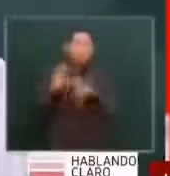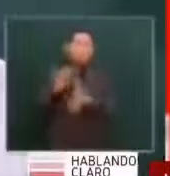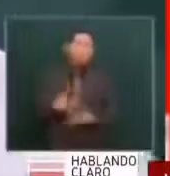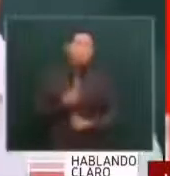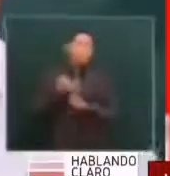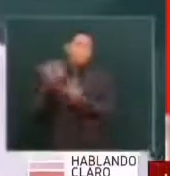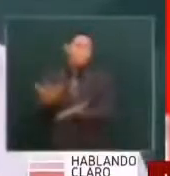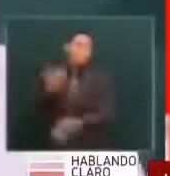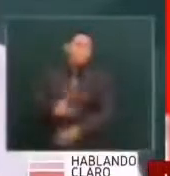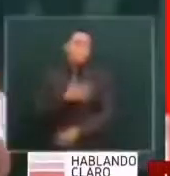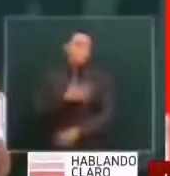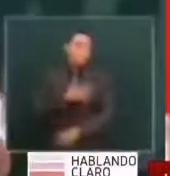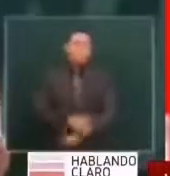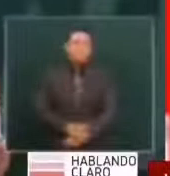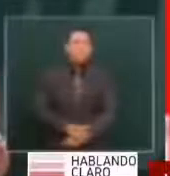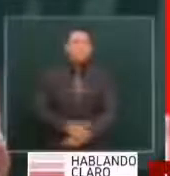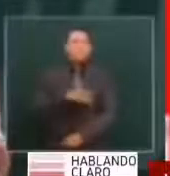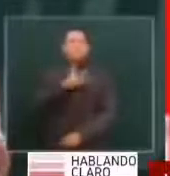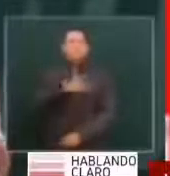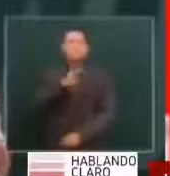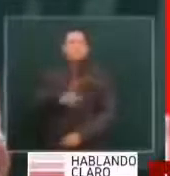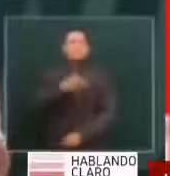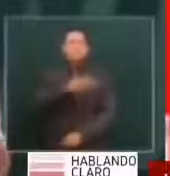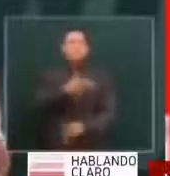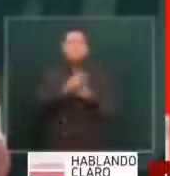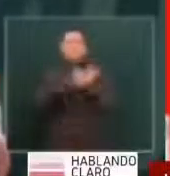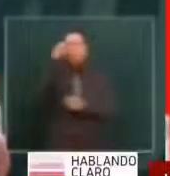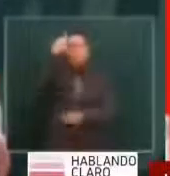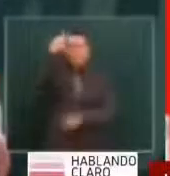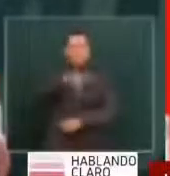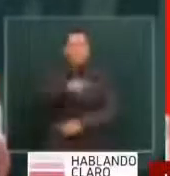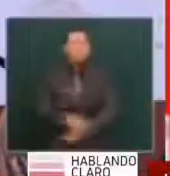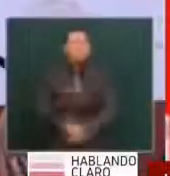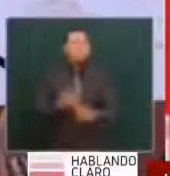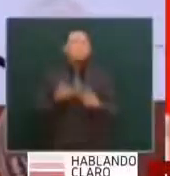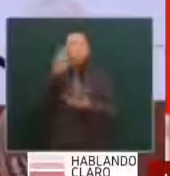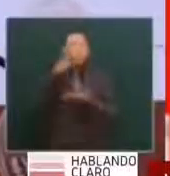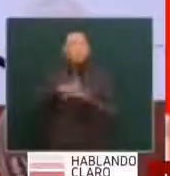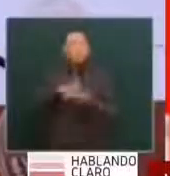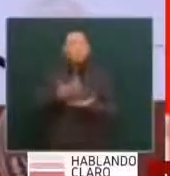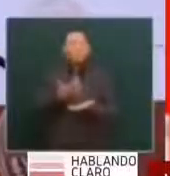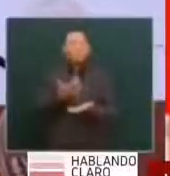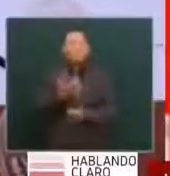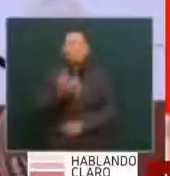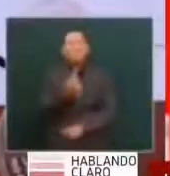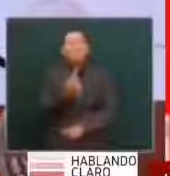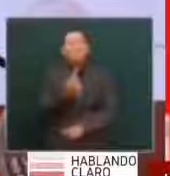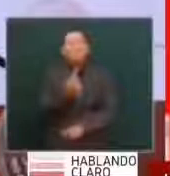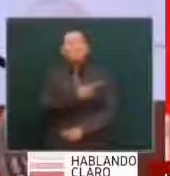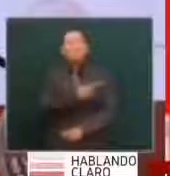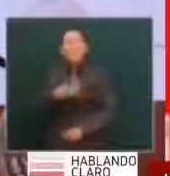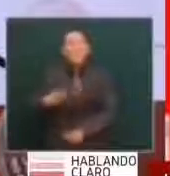expresar mi solidaridad con el pueblo cubano. Creo que